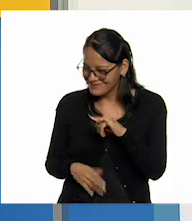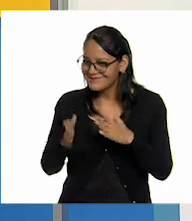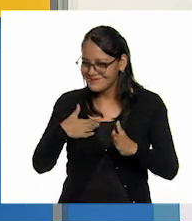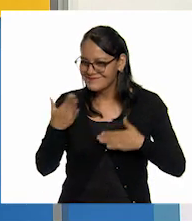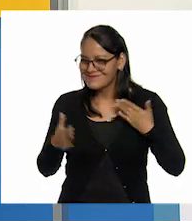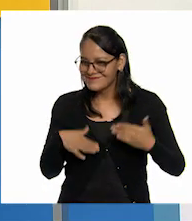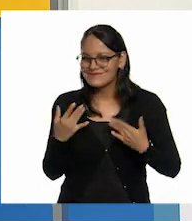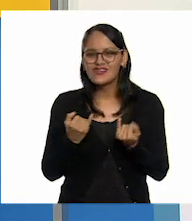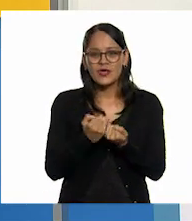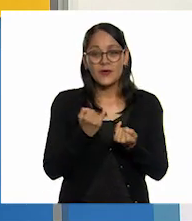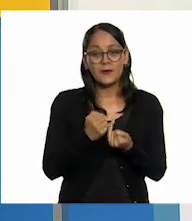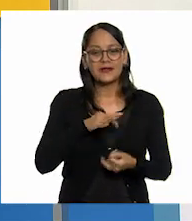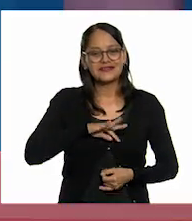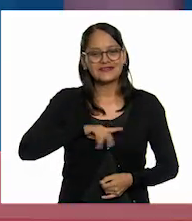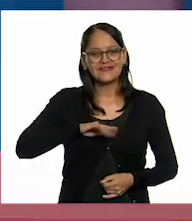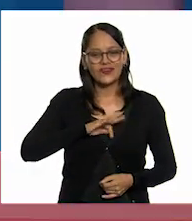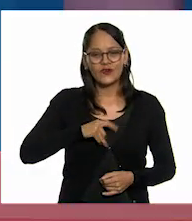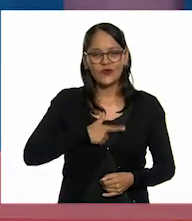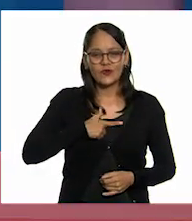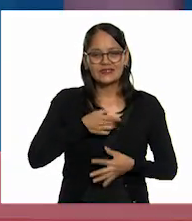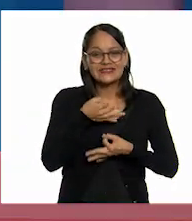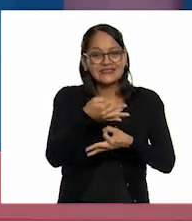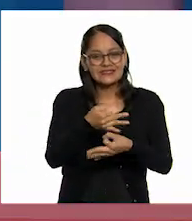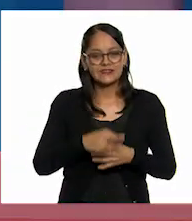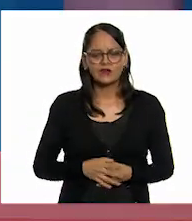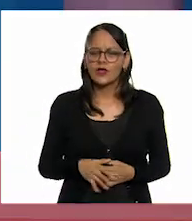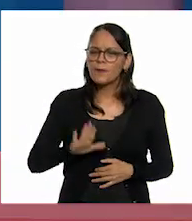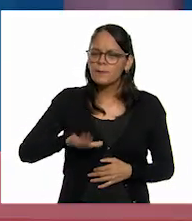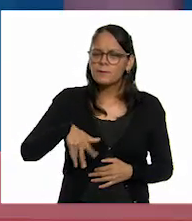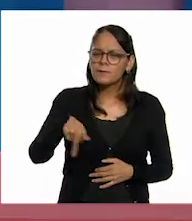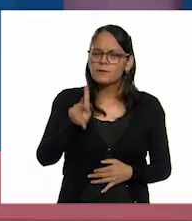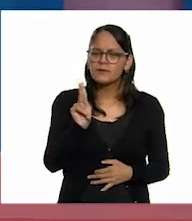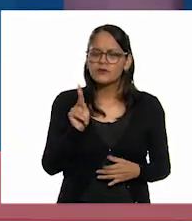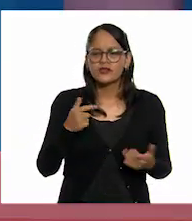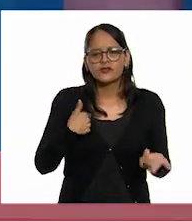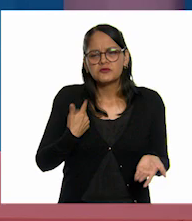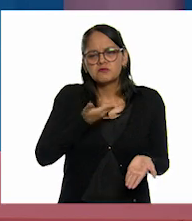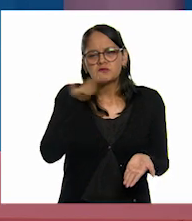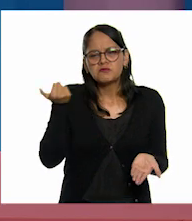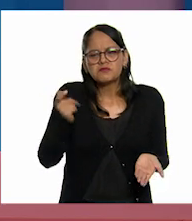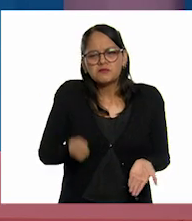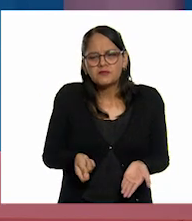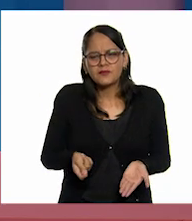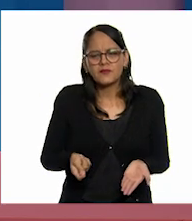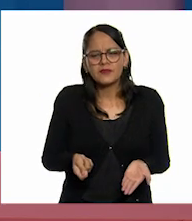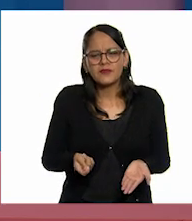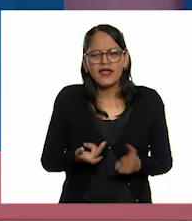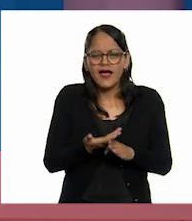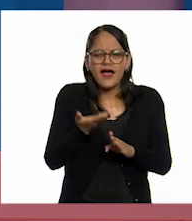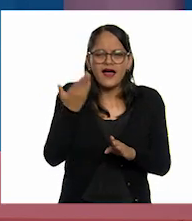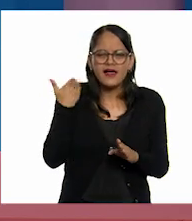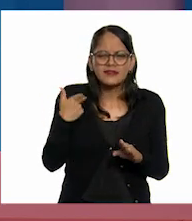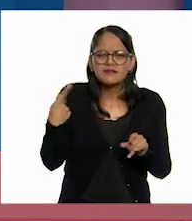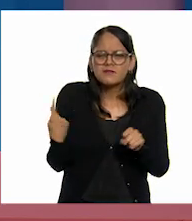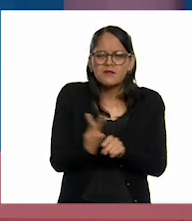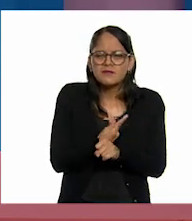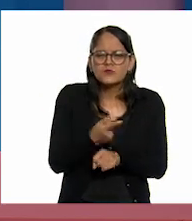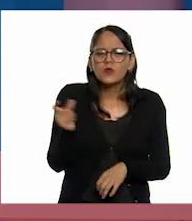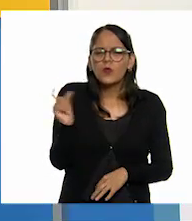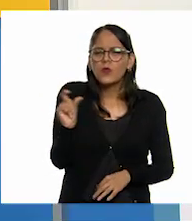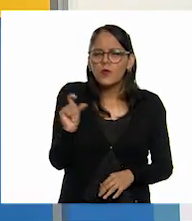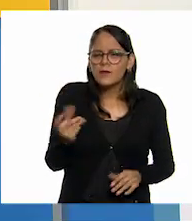divertido y entretenido además. Pero lo que no sé es cuándo pasó todo